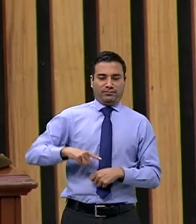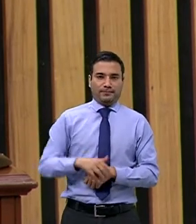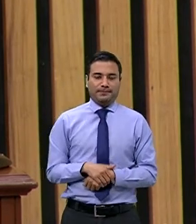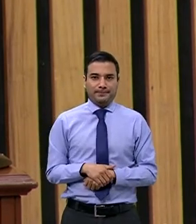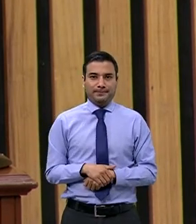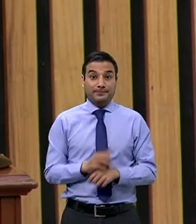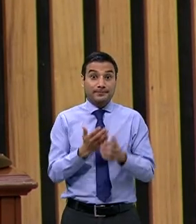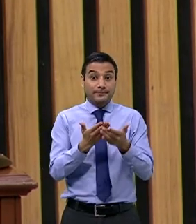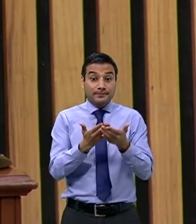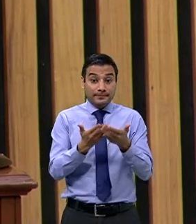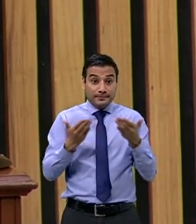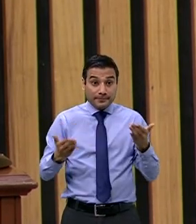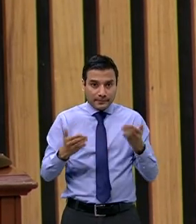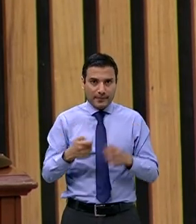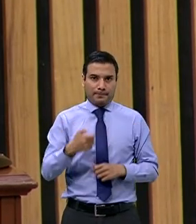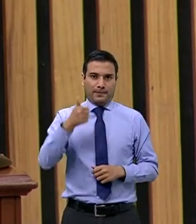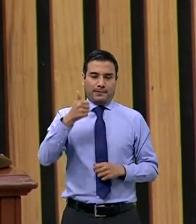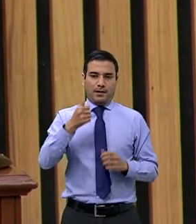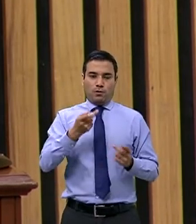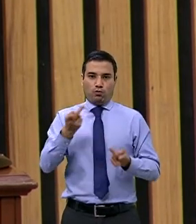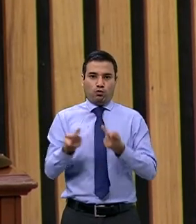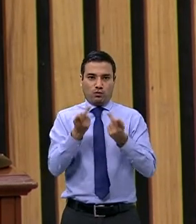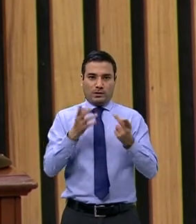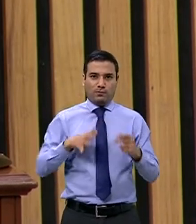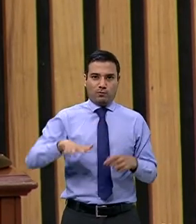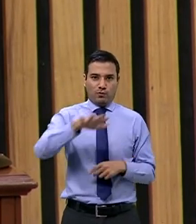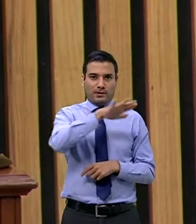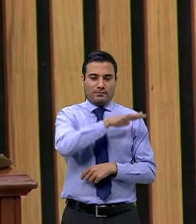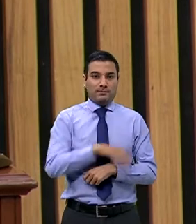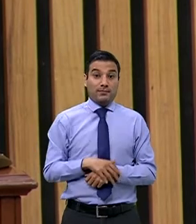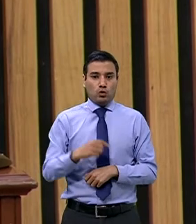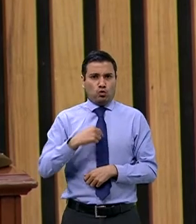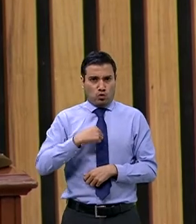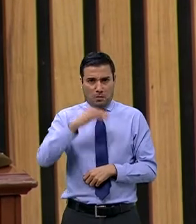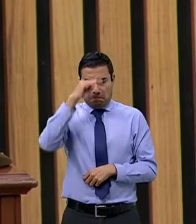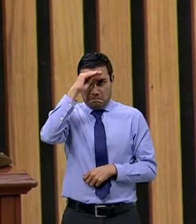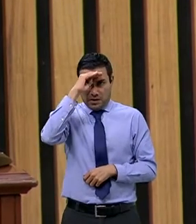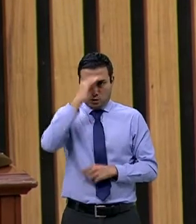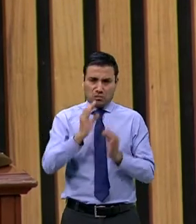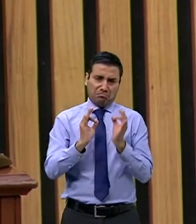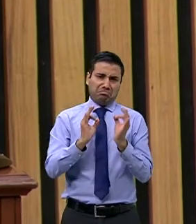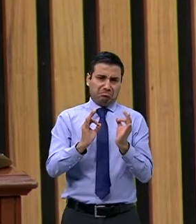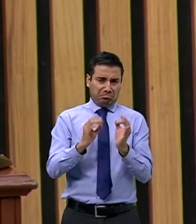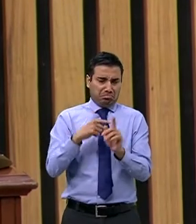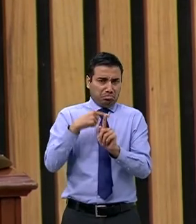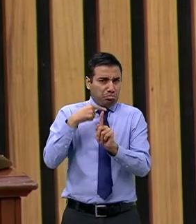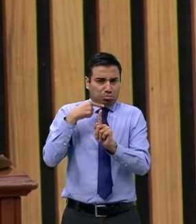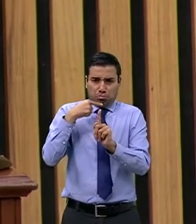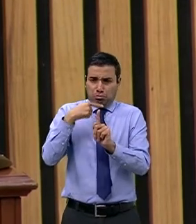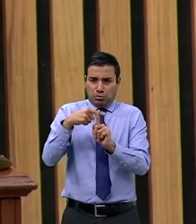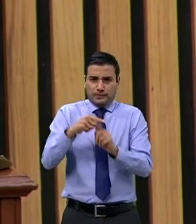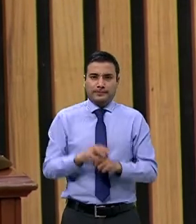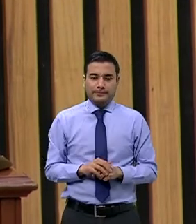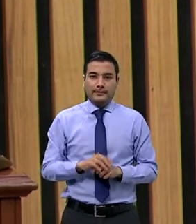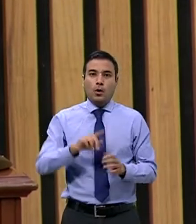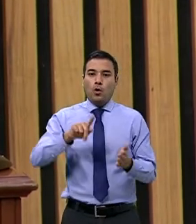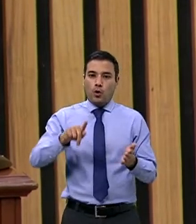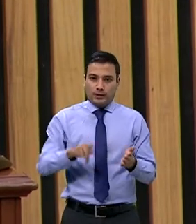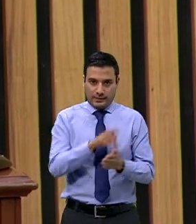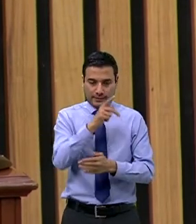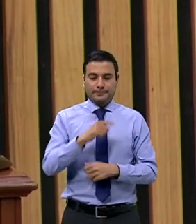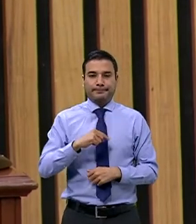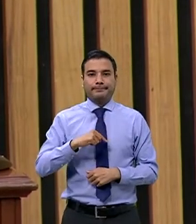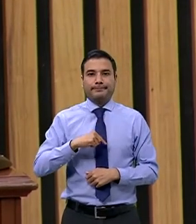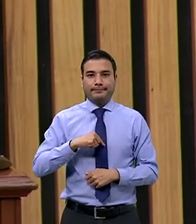consulta popular me parece que los resultados y el saldo es positivo y nuevamente todo mi